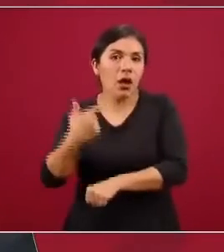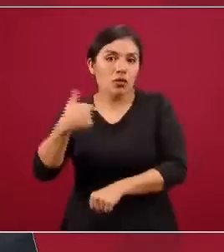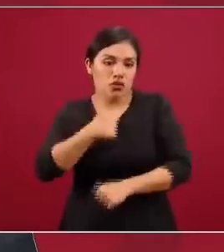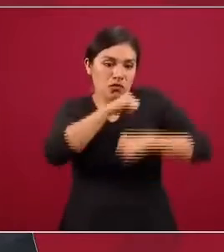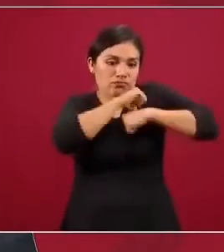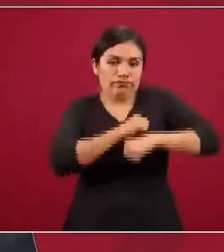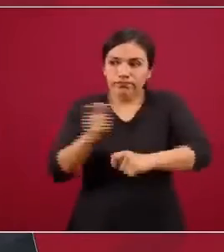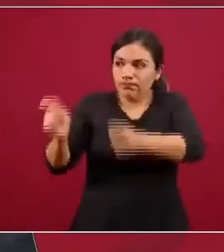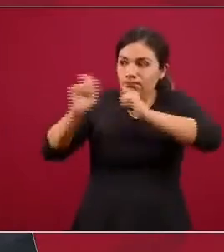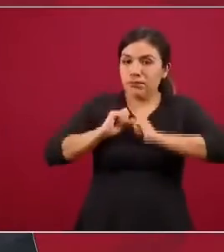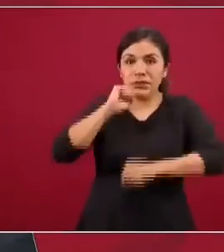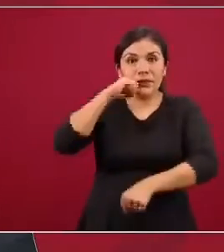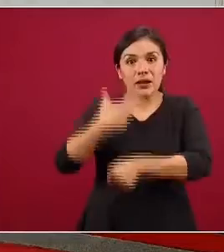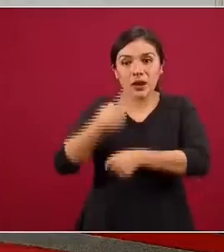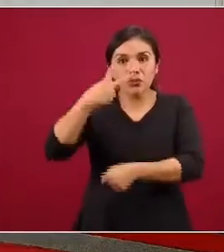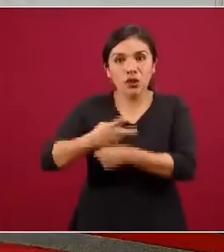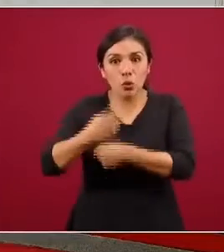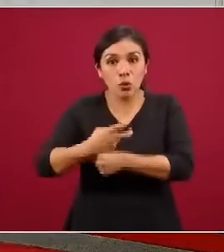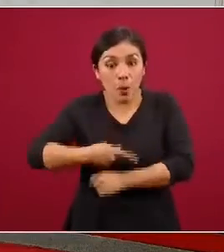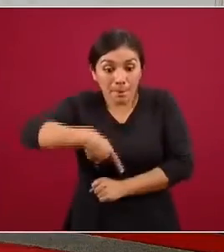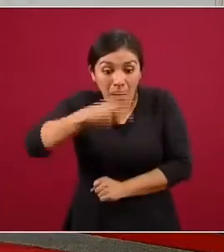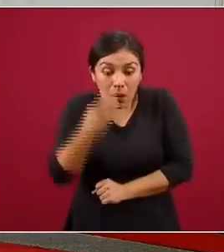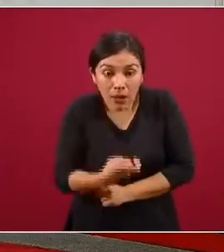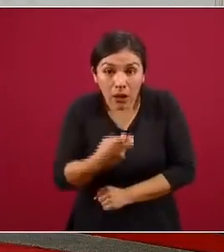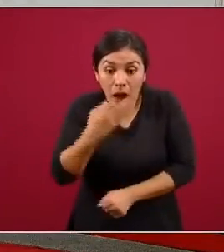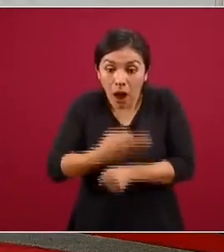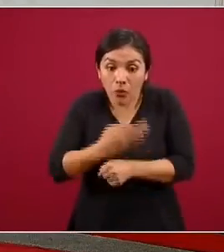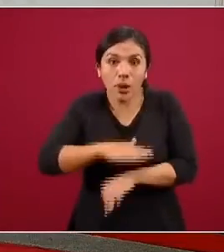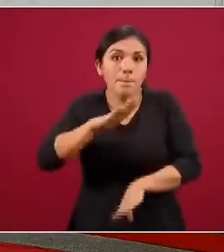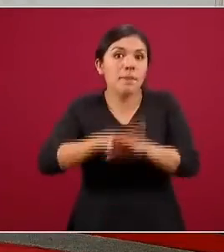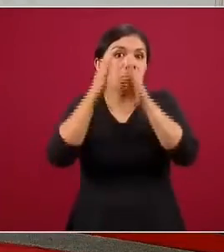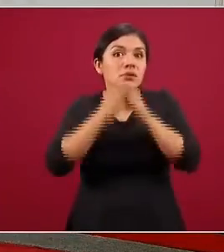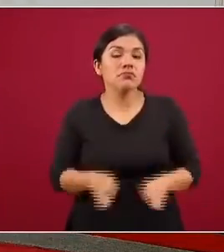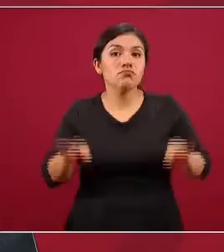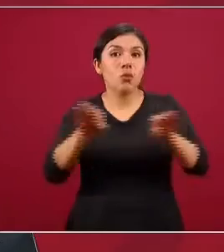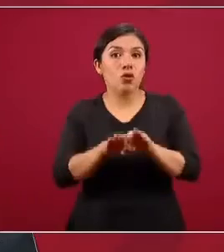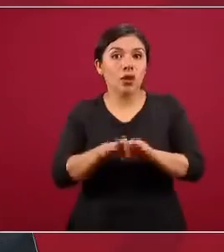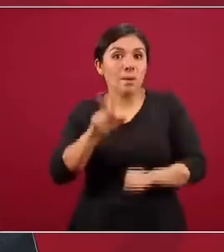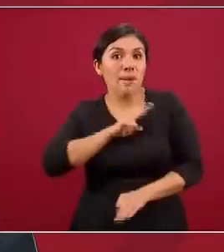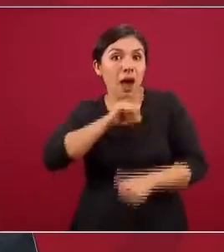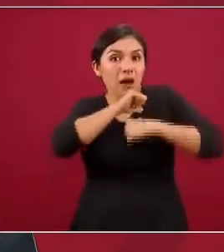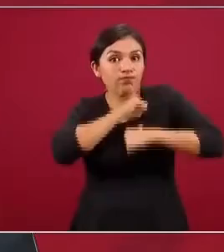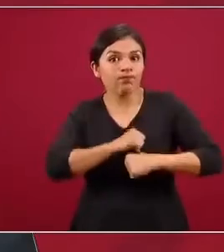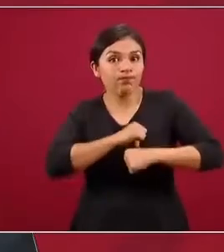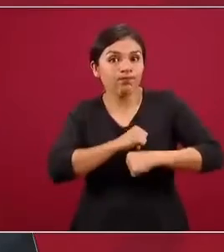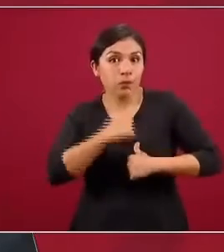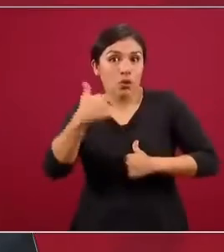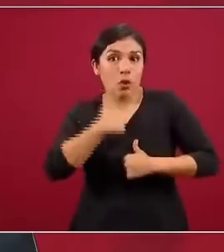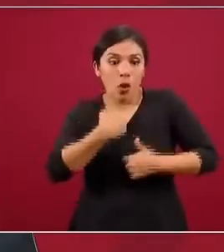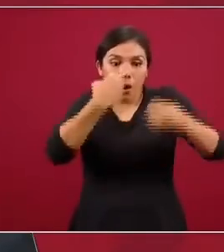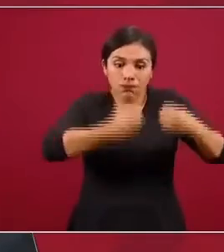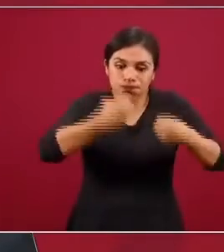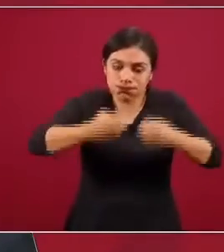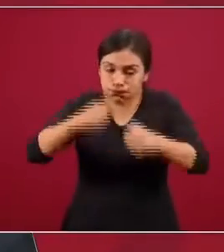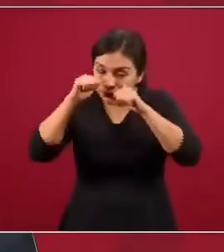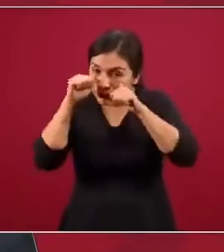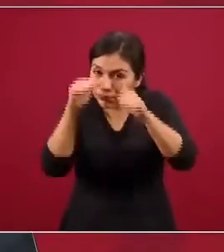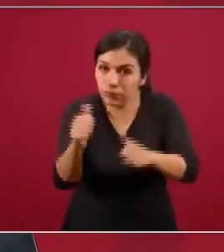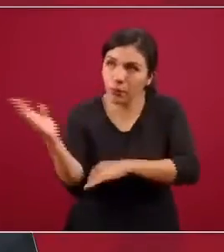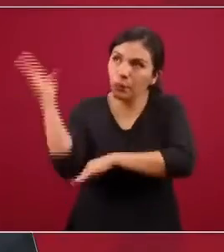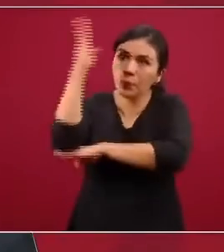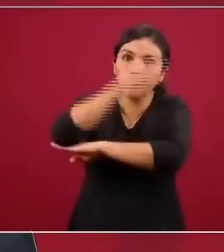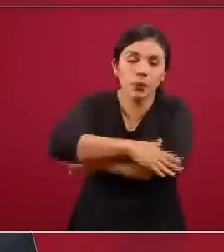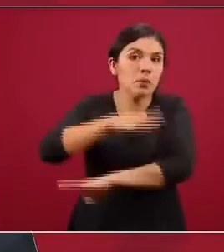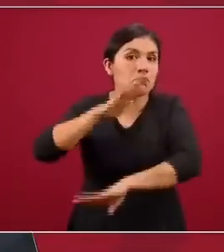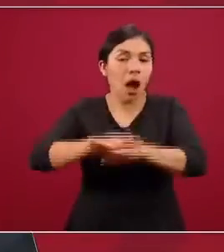cargo y encargo como subsecretario, pero esta es mi prioridad mayor y me ocupa la atención